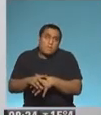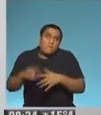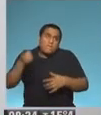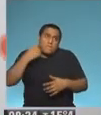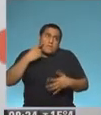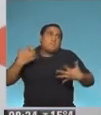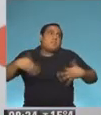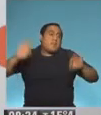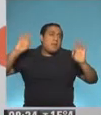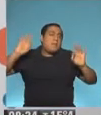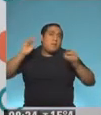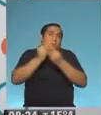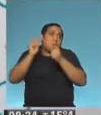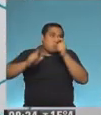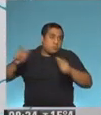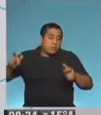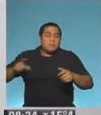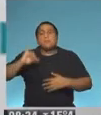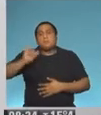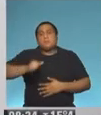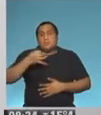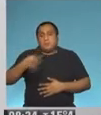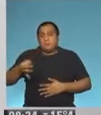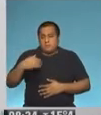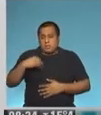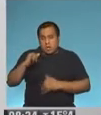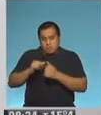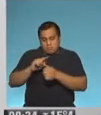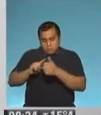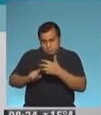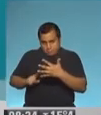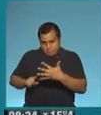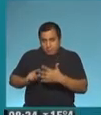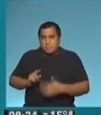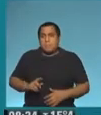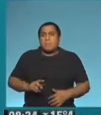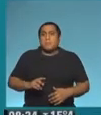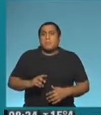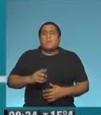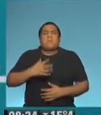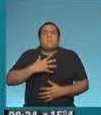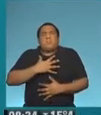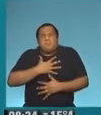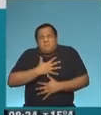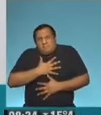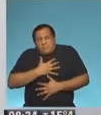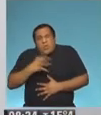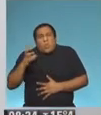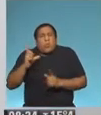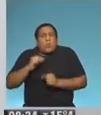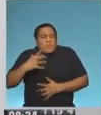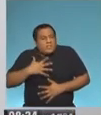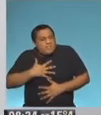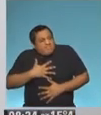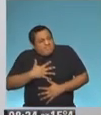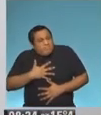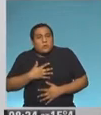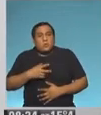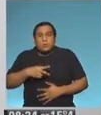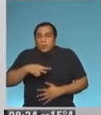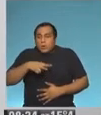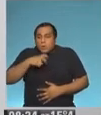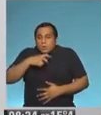gente. Absolutamente, y ya te voy a dar algunos datos al respecto. Un dolor de pecho, falta súbita de